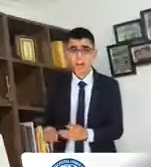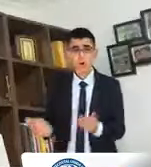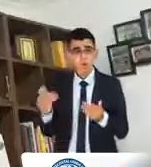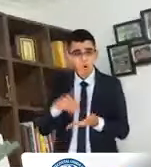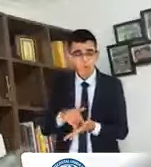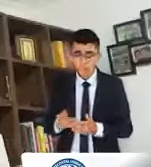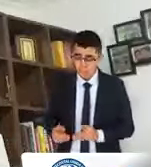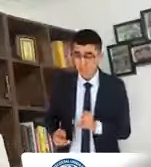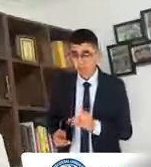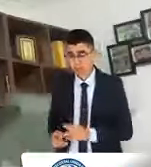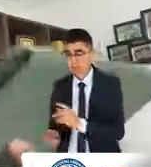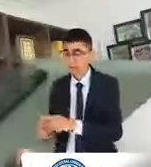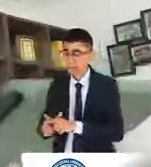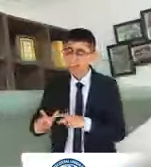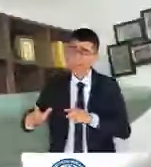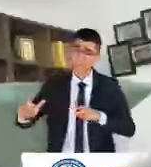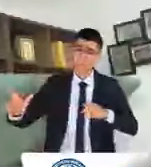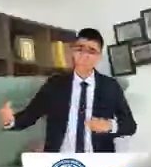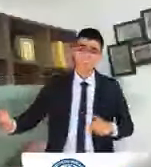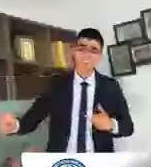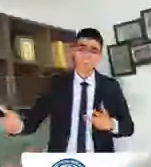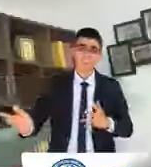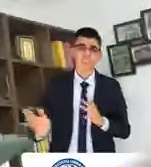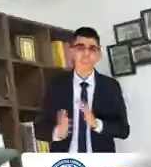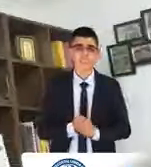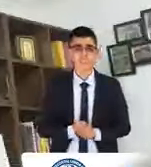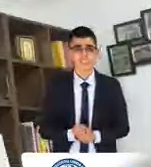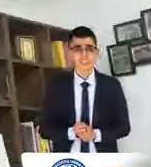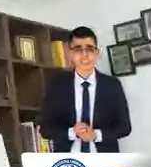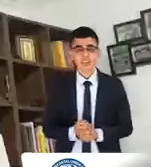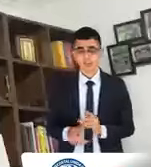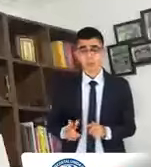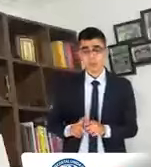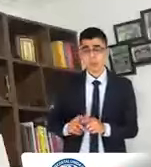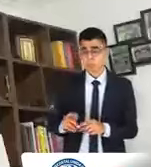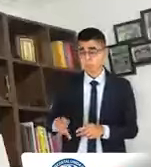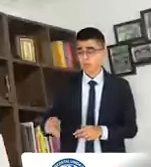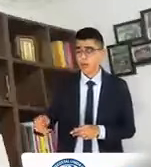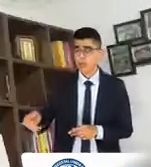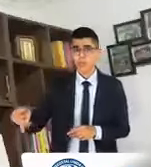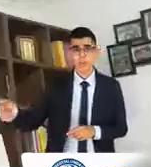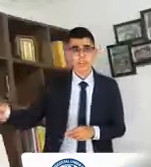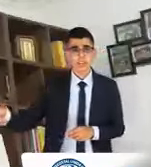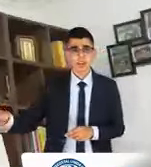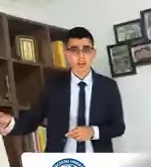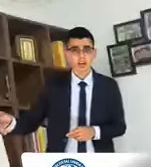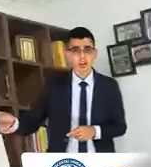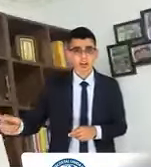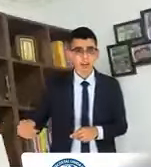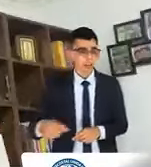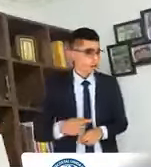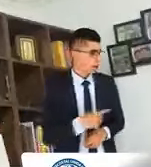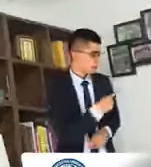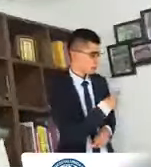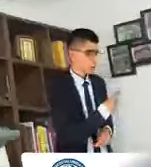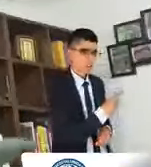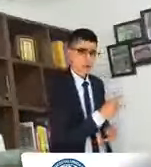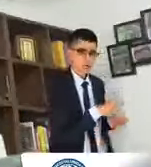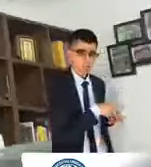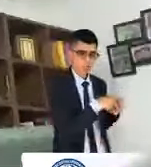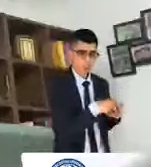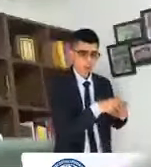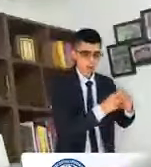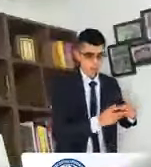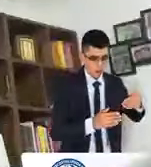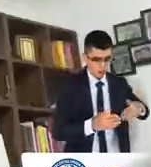Y cruzaron hasta el otro lado y entraron los egipcios. Pero para nada cruzamos porque ahora